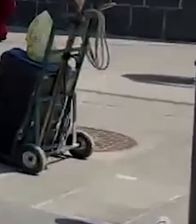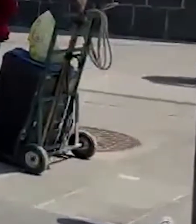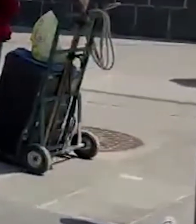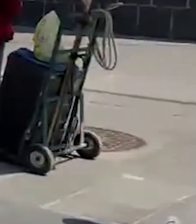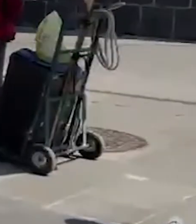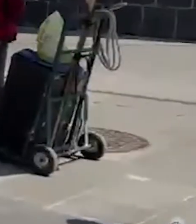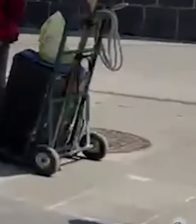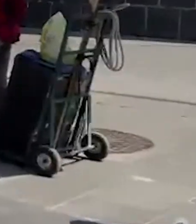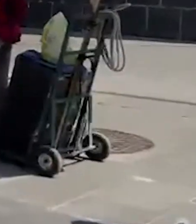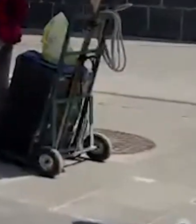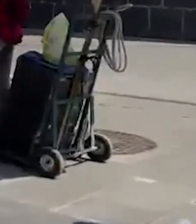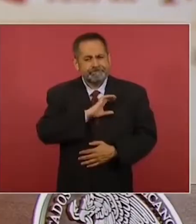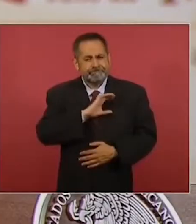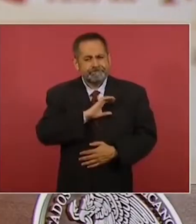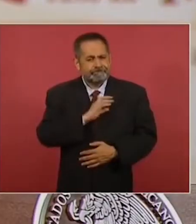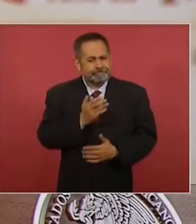estoy.